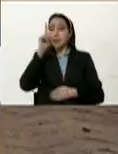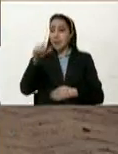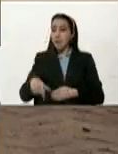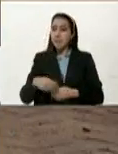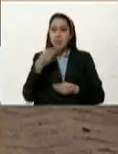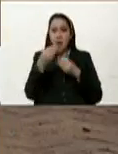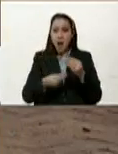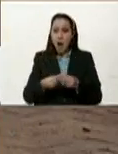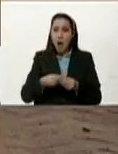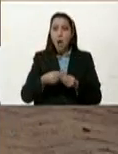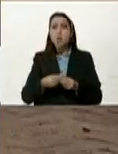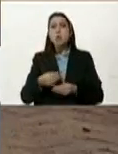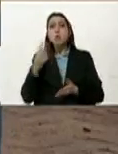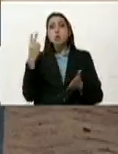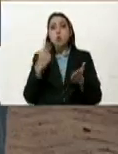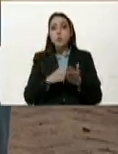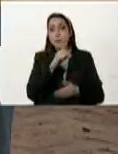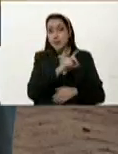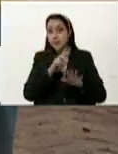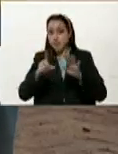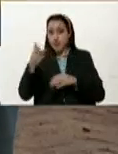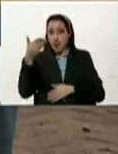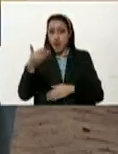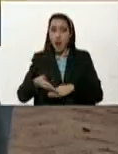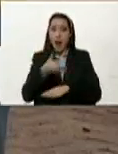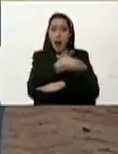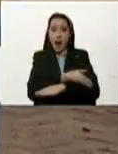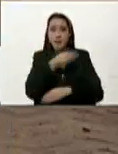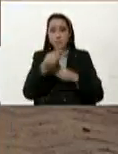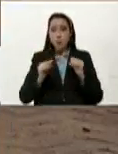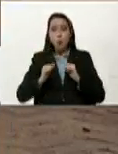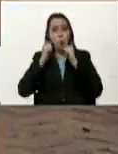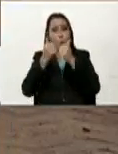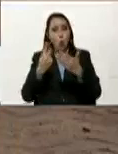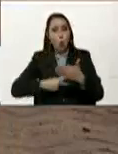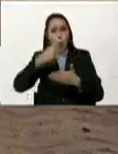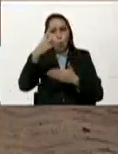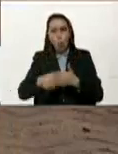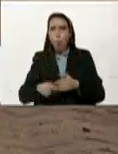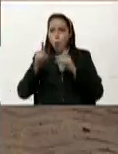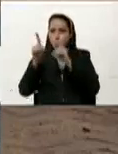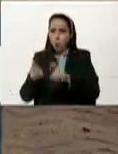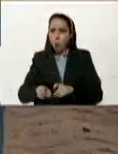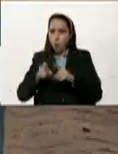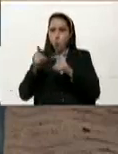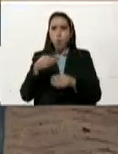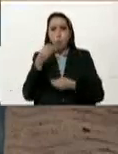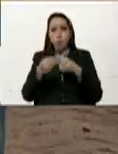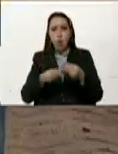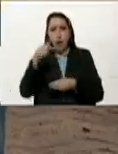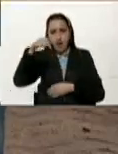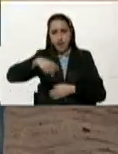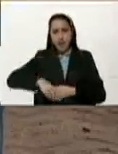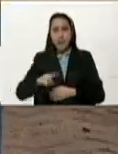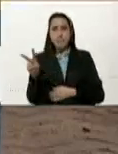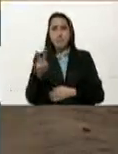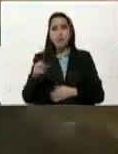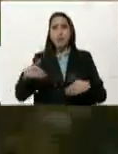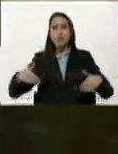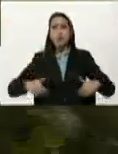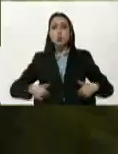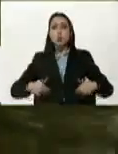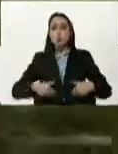que a raíz del 2000 a través del 2016 arrancó con un programa de siembra de soya acá en el país con un esfuerzo mancomunado